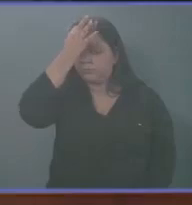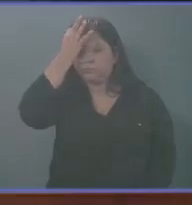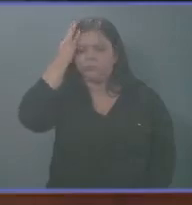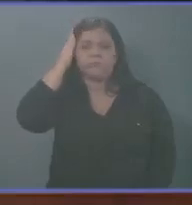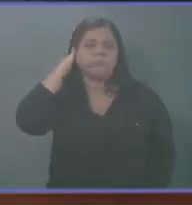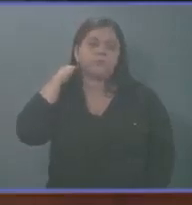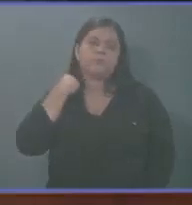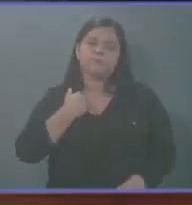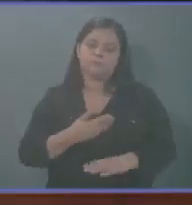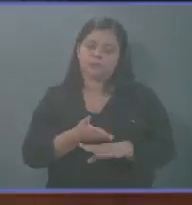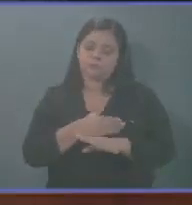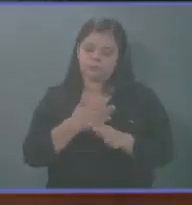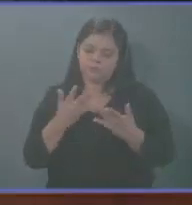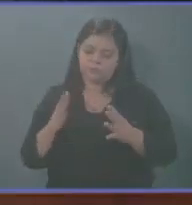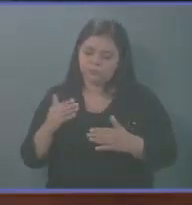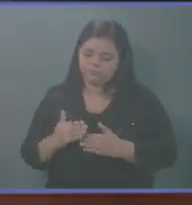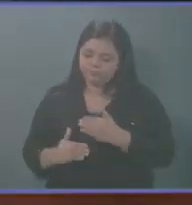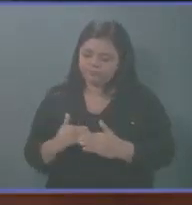investigadas.